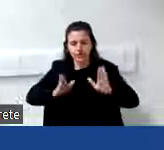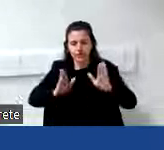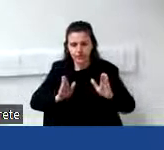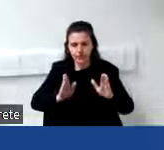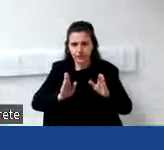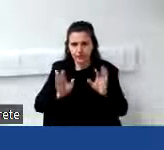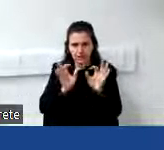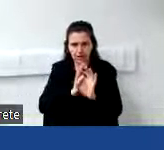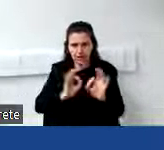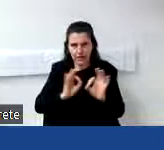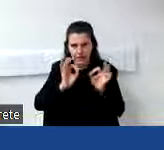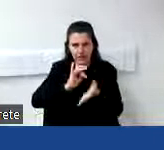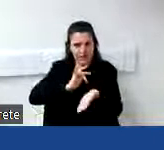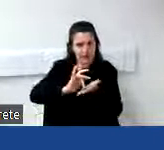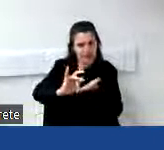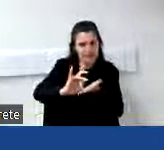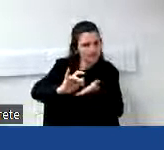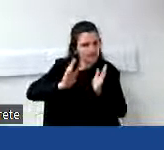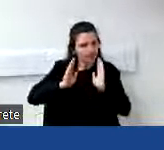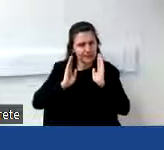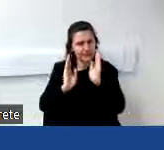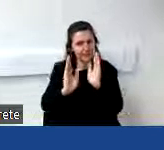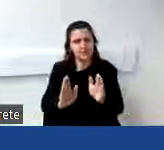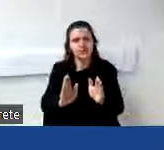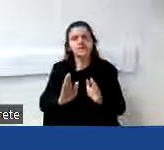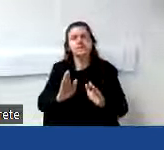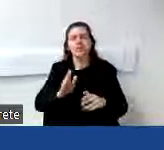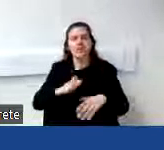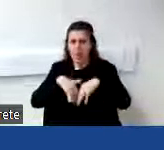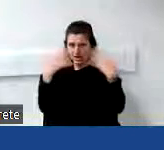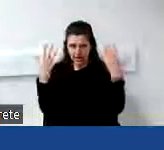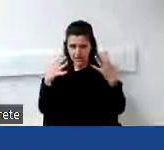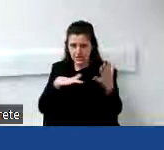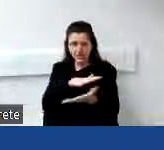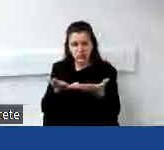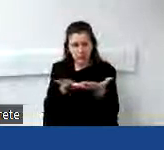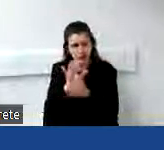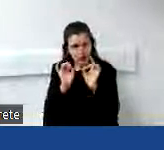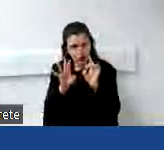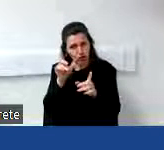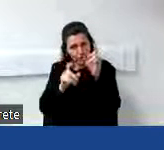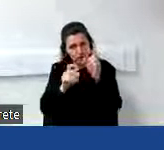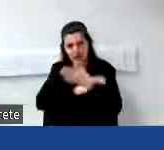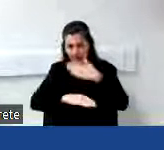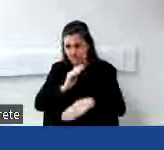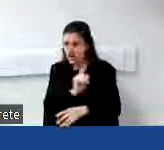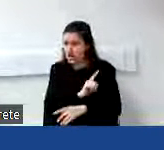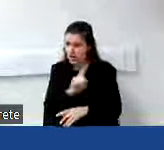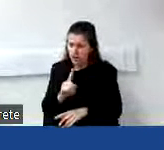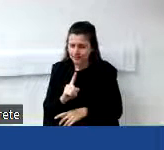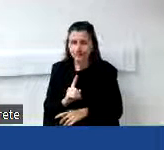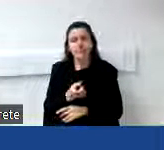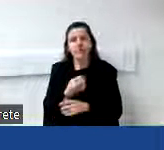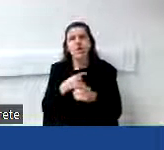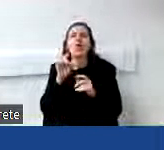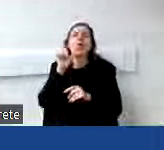la circulación en general, ¿no?, de todas las personas, y por supuesto que esto es necesario, imprescindible para una persona que utiliza